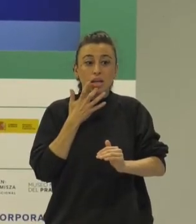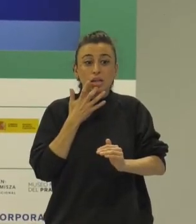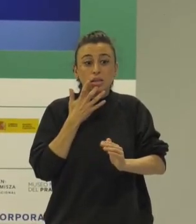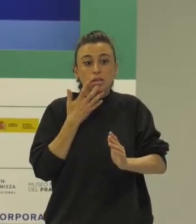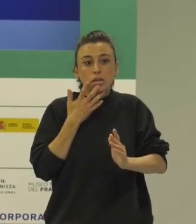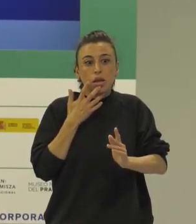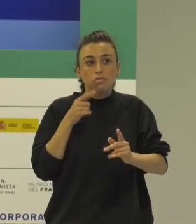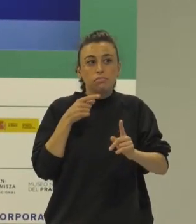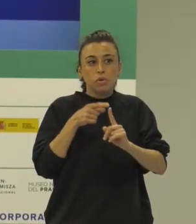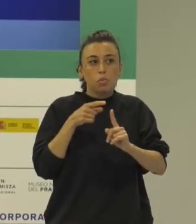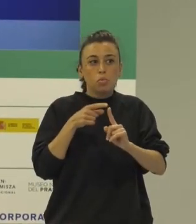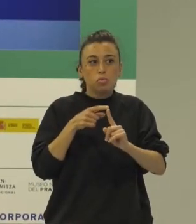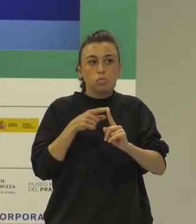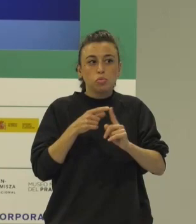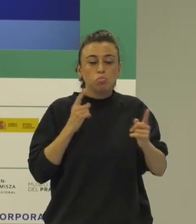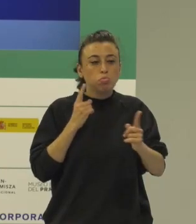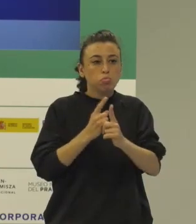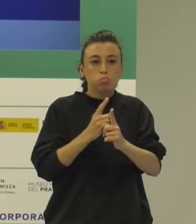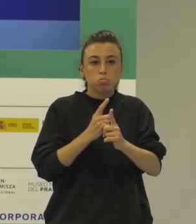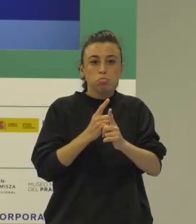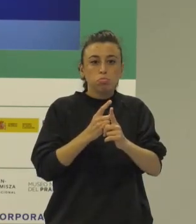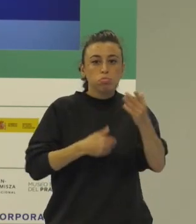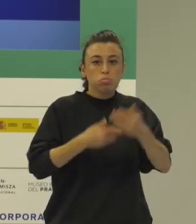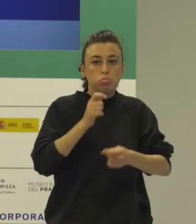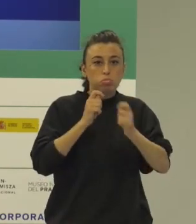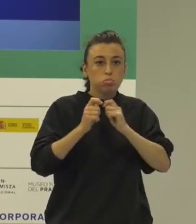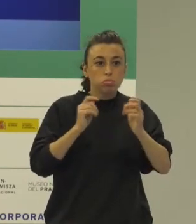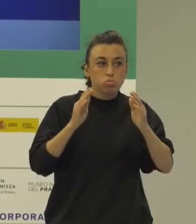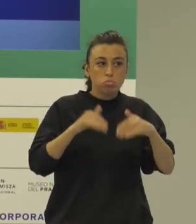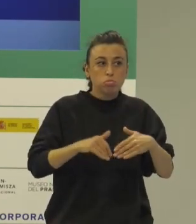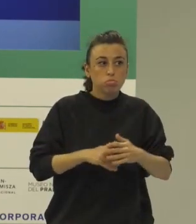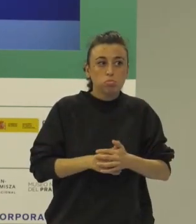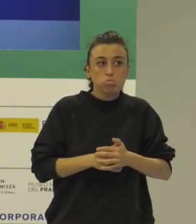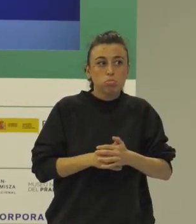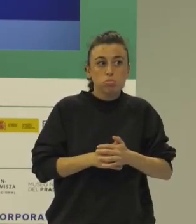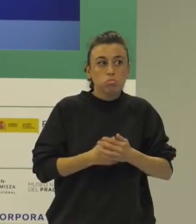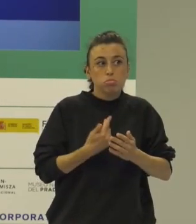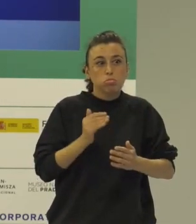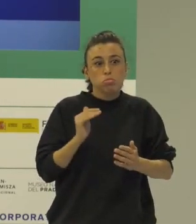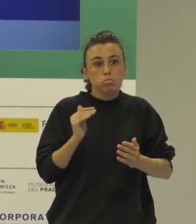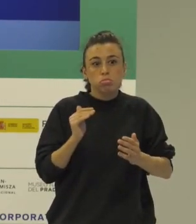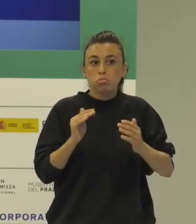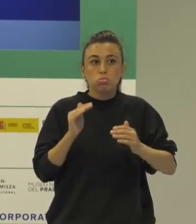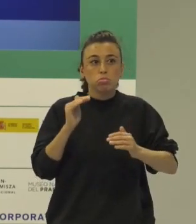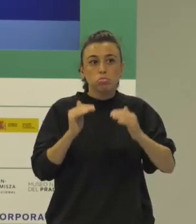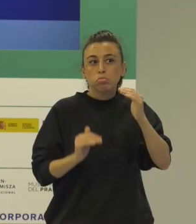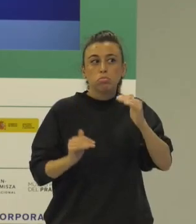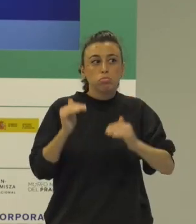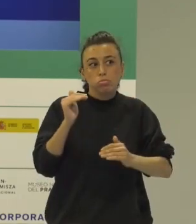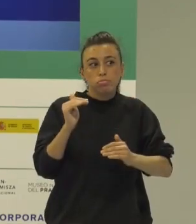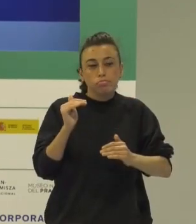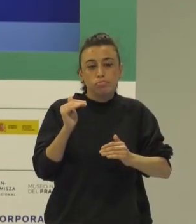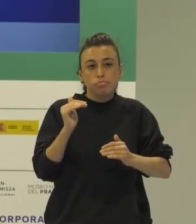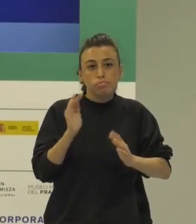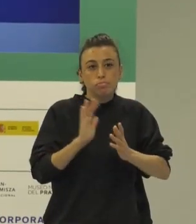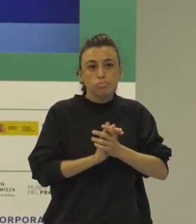prensa. Entonces, prácticamente han dejado aislado a José Rubén Zamora, tanto de su defensa como